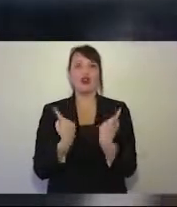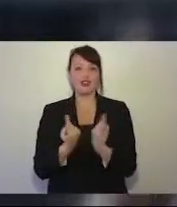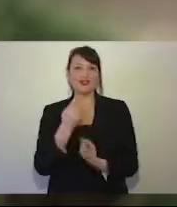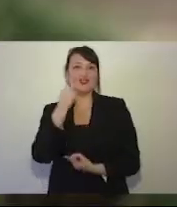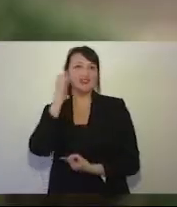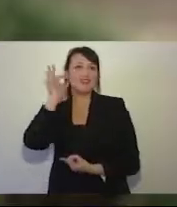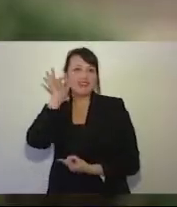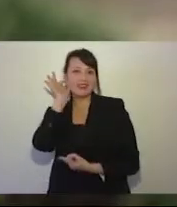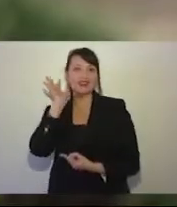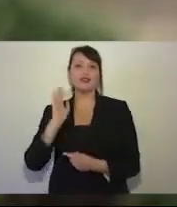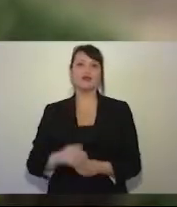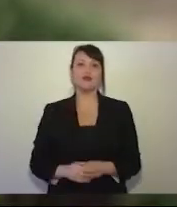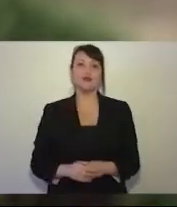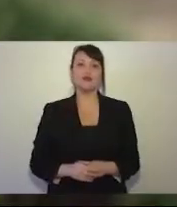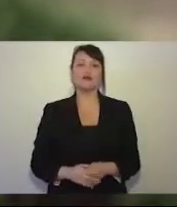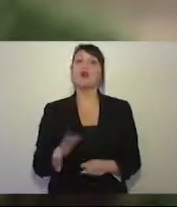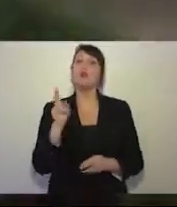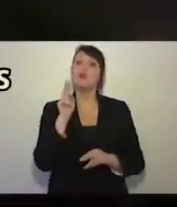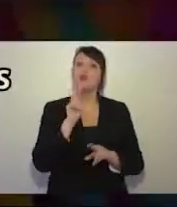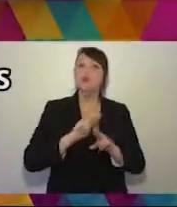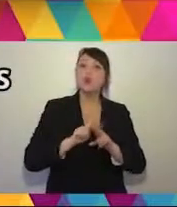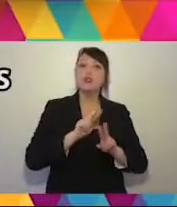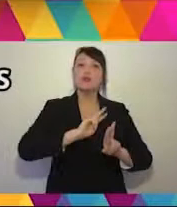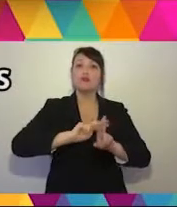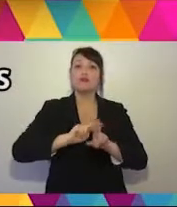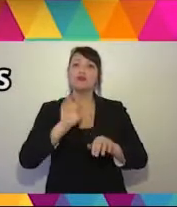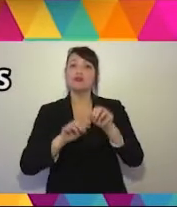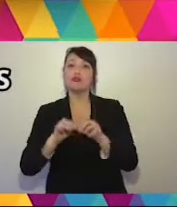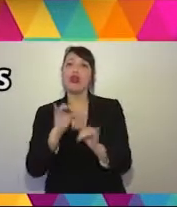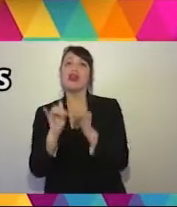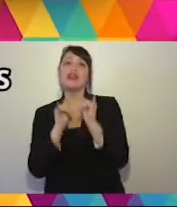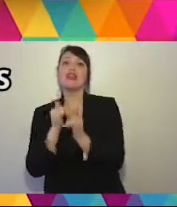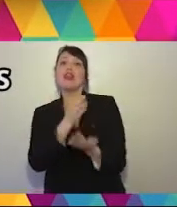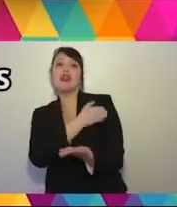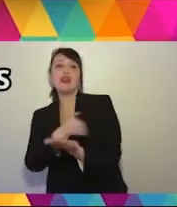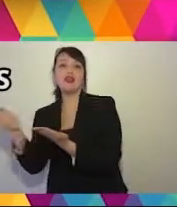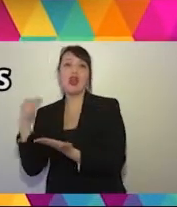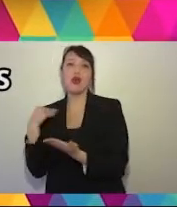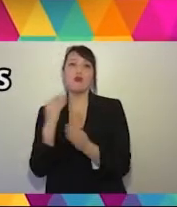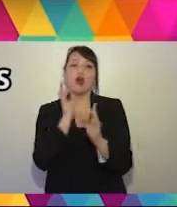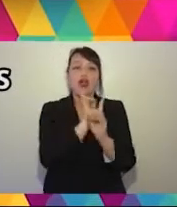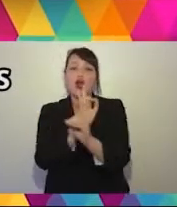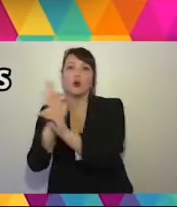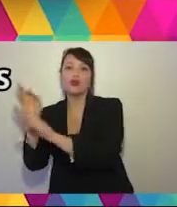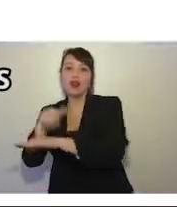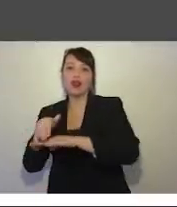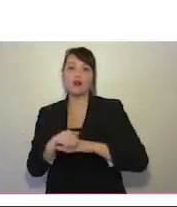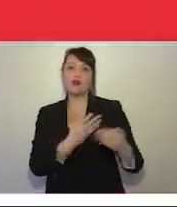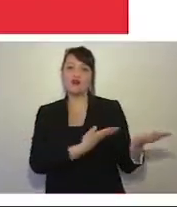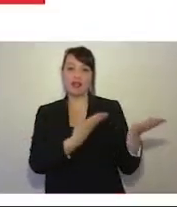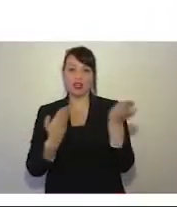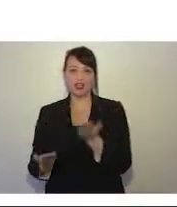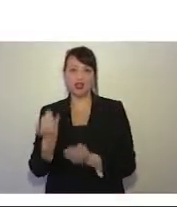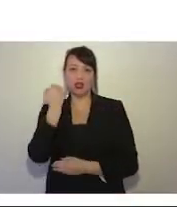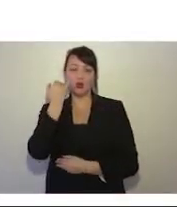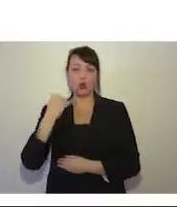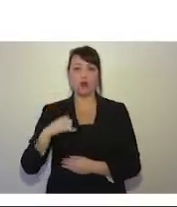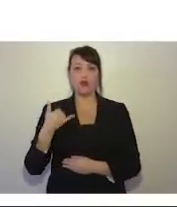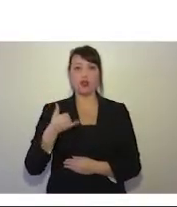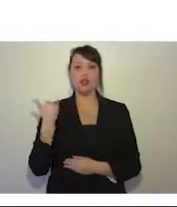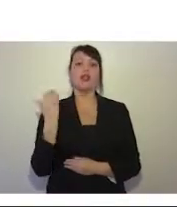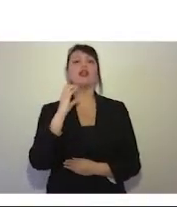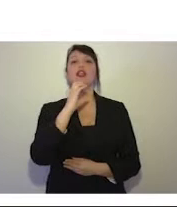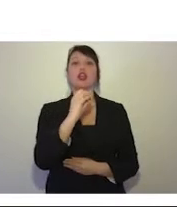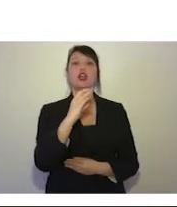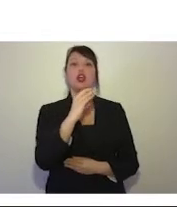nosotras. Lo cambiamos nosotros. Usa el hashtag Juventud Sin Acoso y erradiquemos juntos el acoso callejero. Esta es una invitación de INJUV